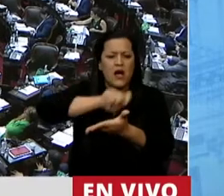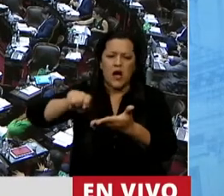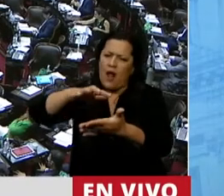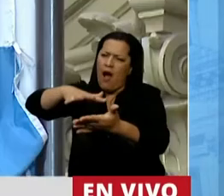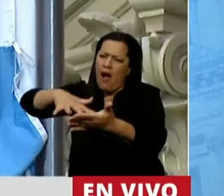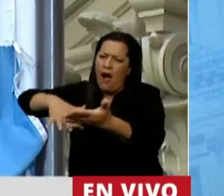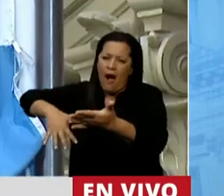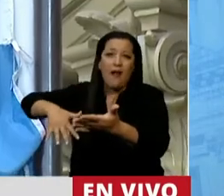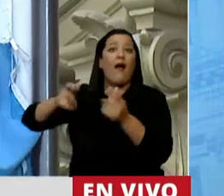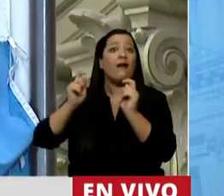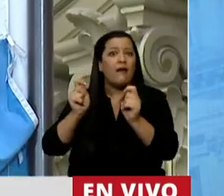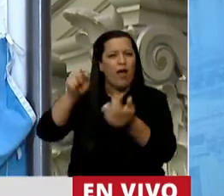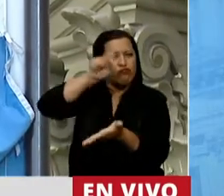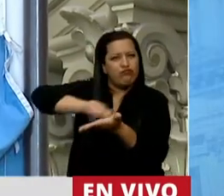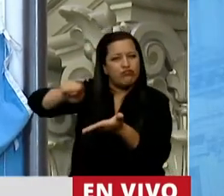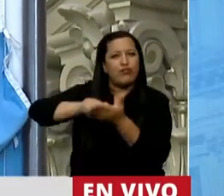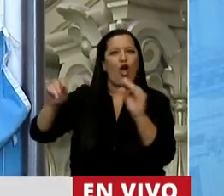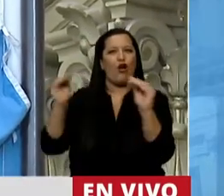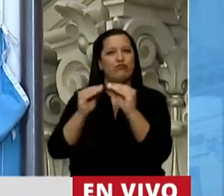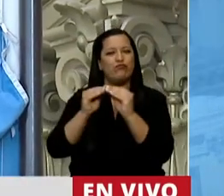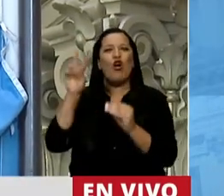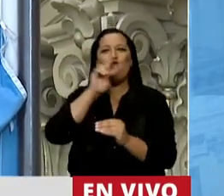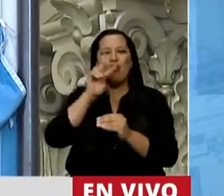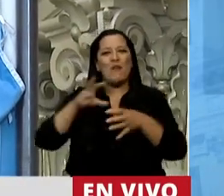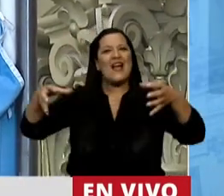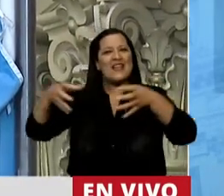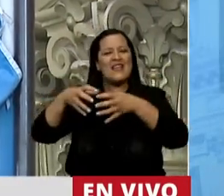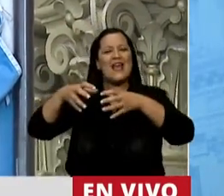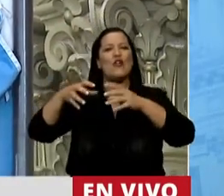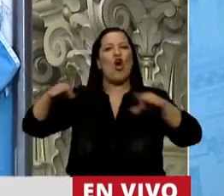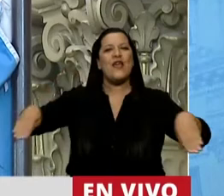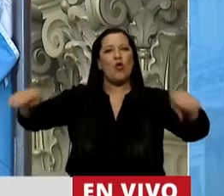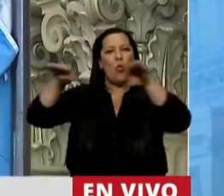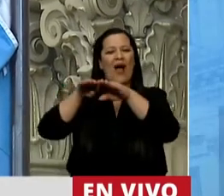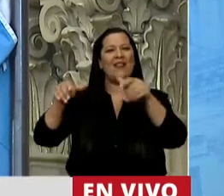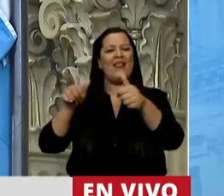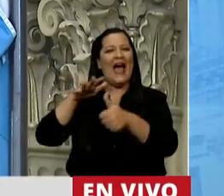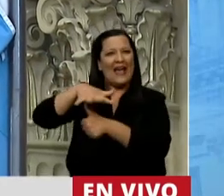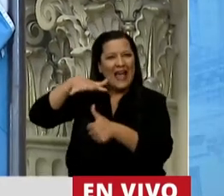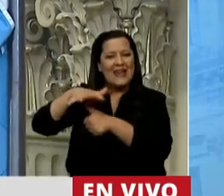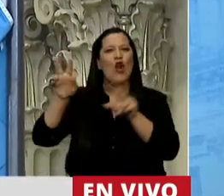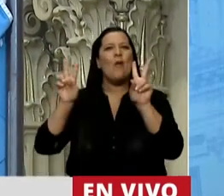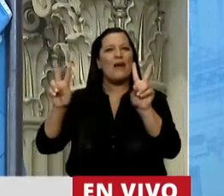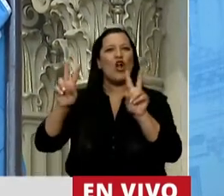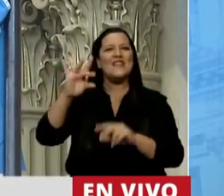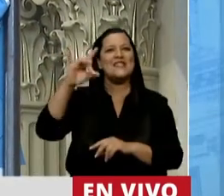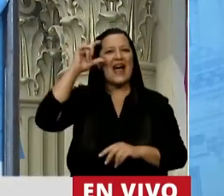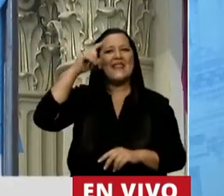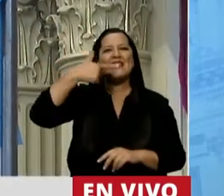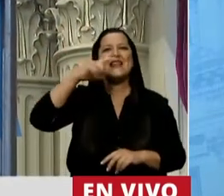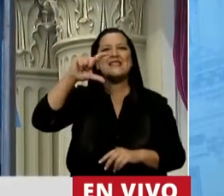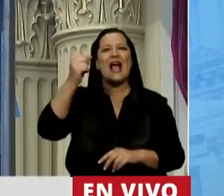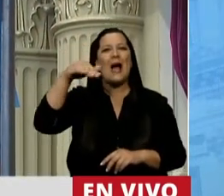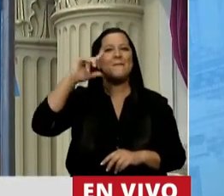de mis compañeras del Frente de Igualdad de Géneros de la Corriente Peronista Descamisados, en donde orgullosamente milito.